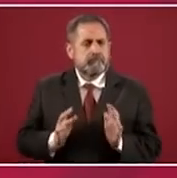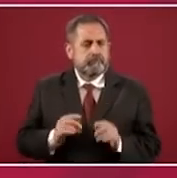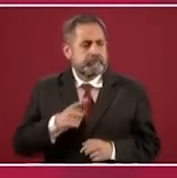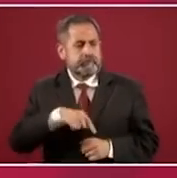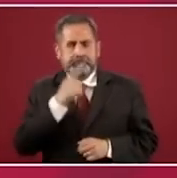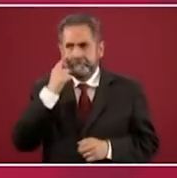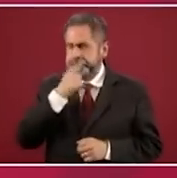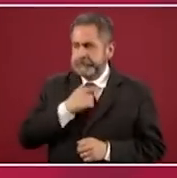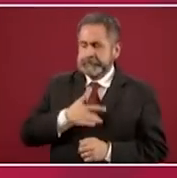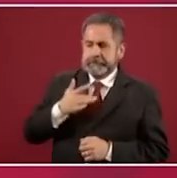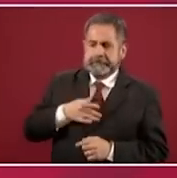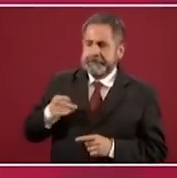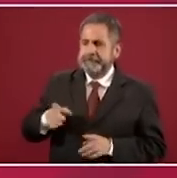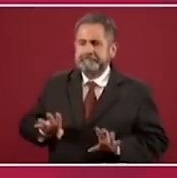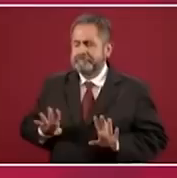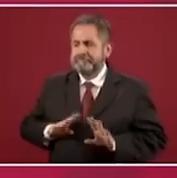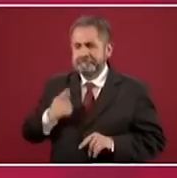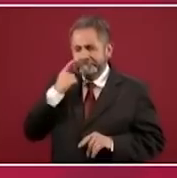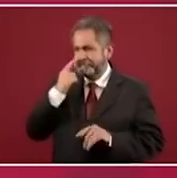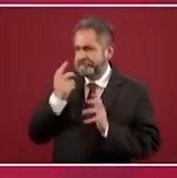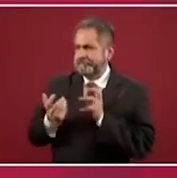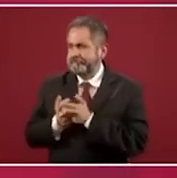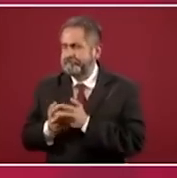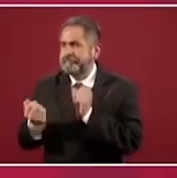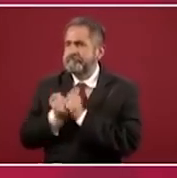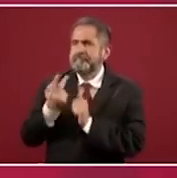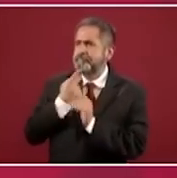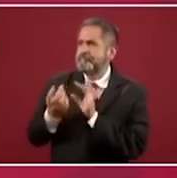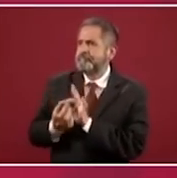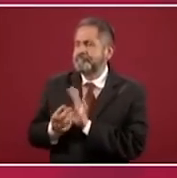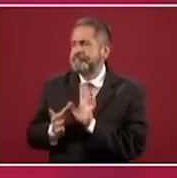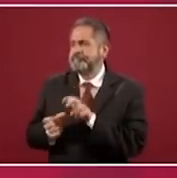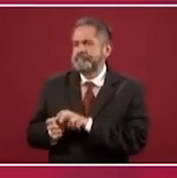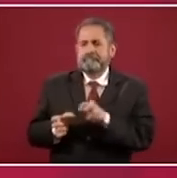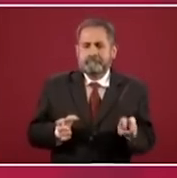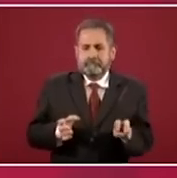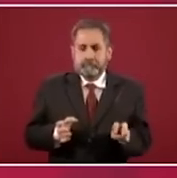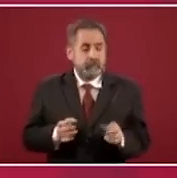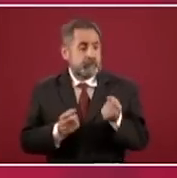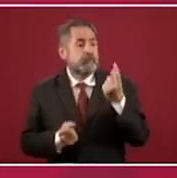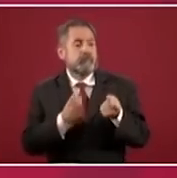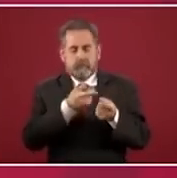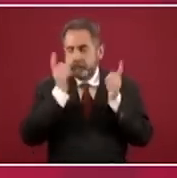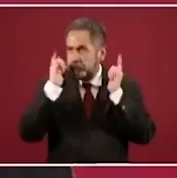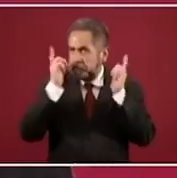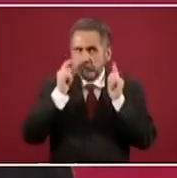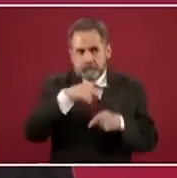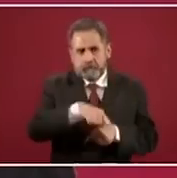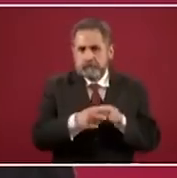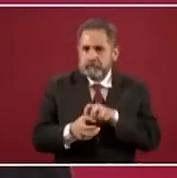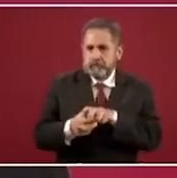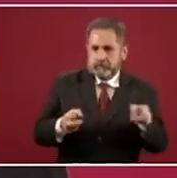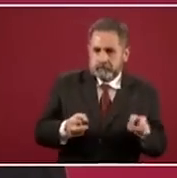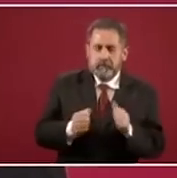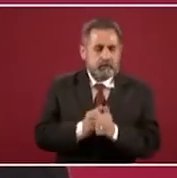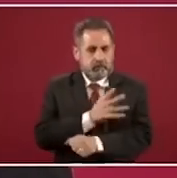sintieron pues que ya no iba a ser la misma política. Y todavía hay otros que ojalá y con